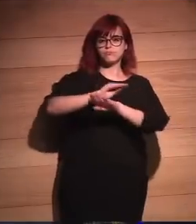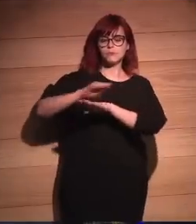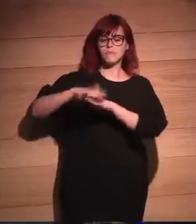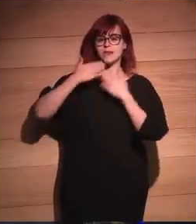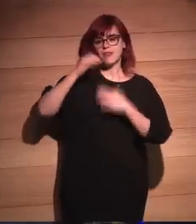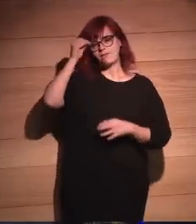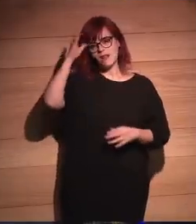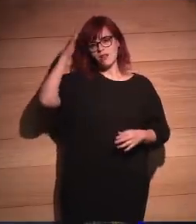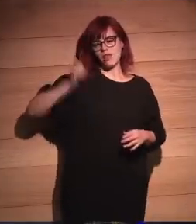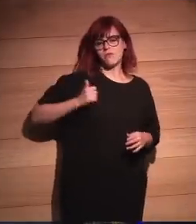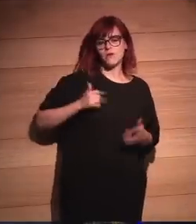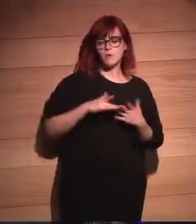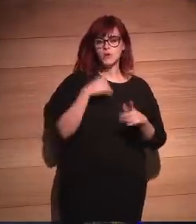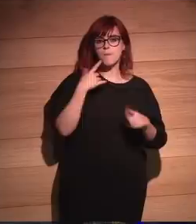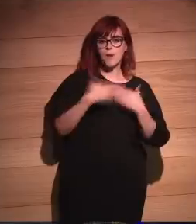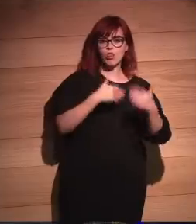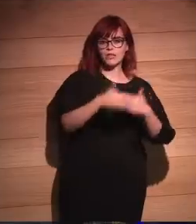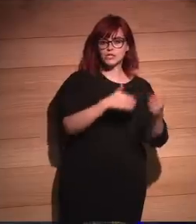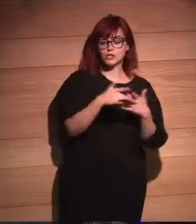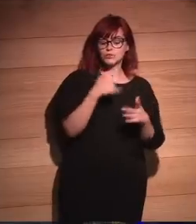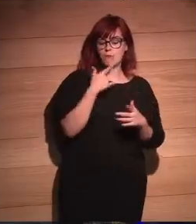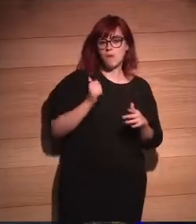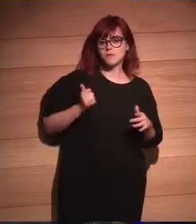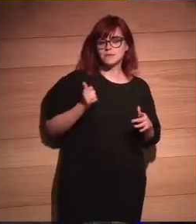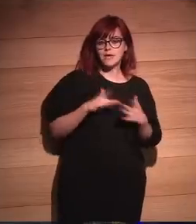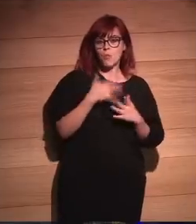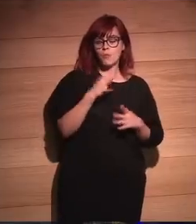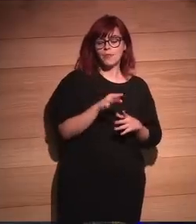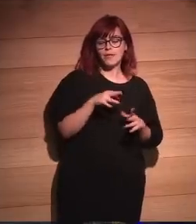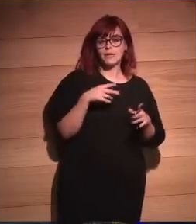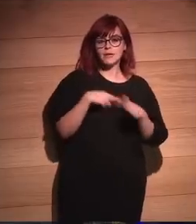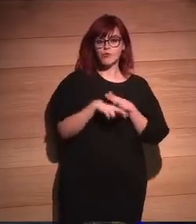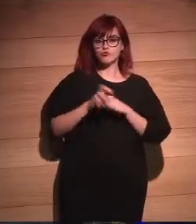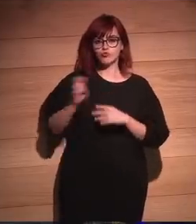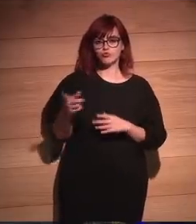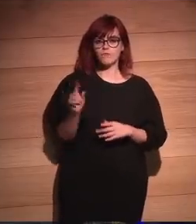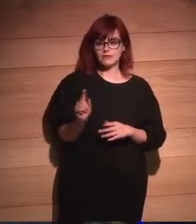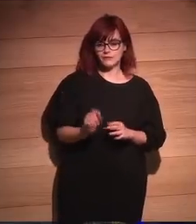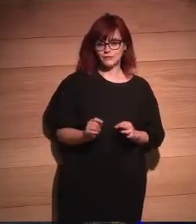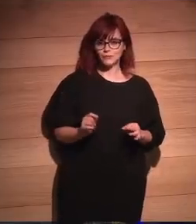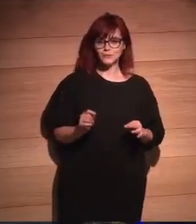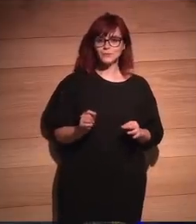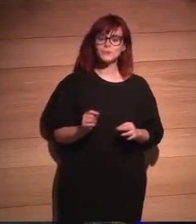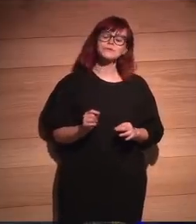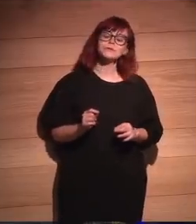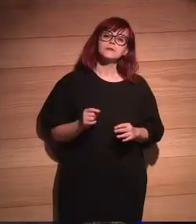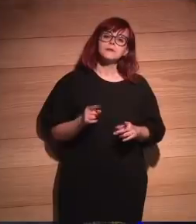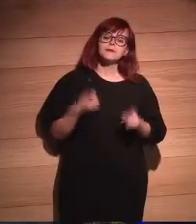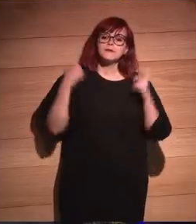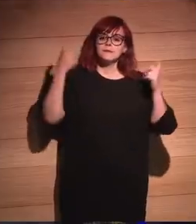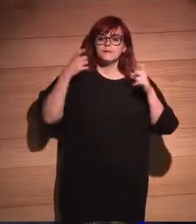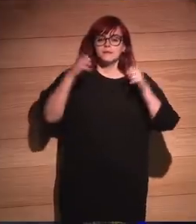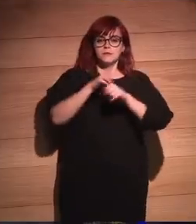inteligencia artificial y la optimización de muchos procesos nos permitan abaratar los costes de despliegue y de